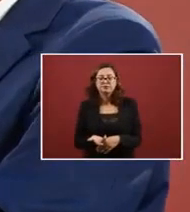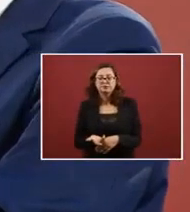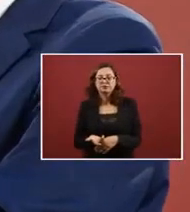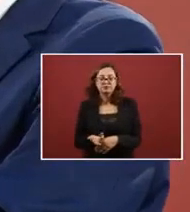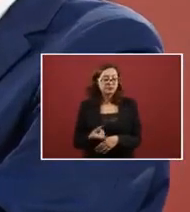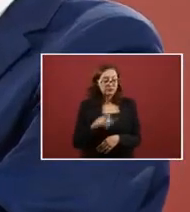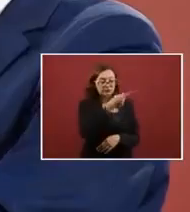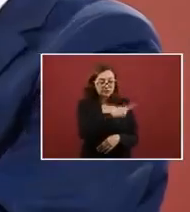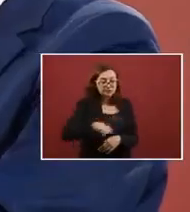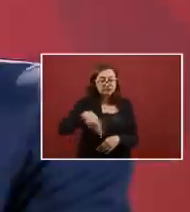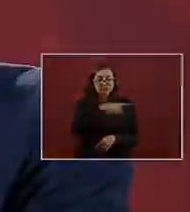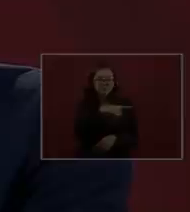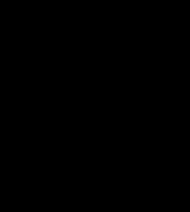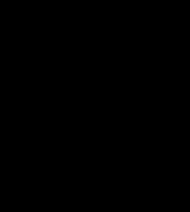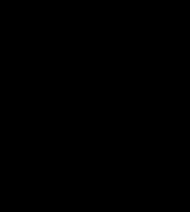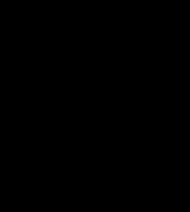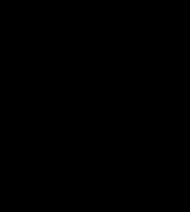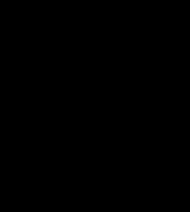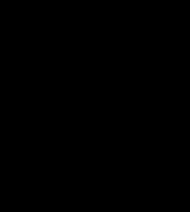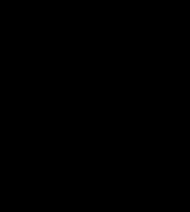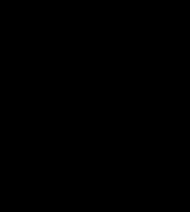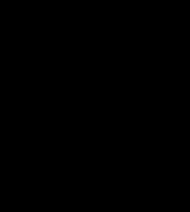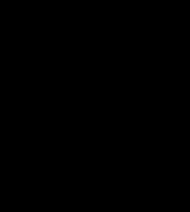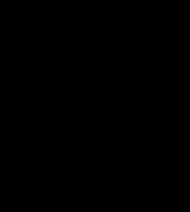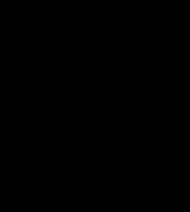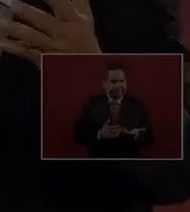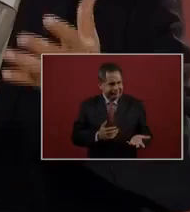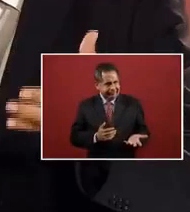llevaron a cabo y apoyaron